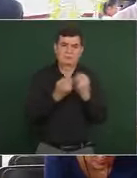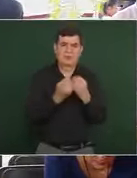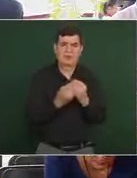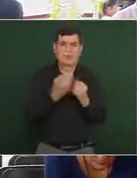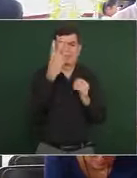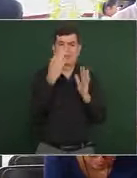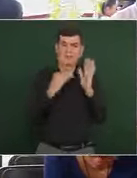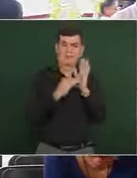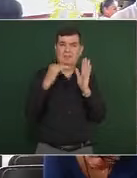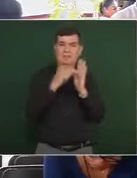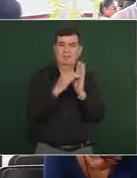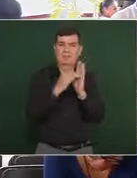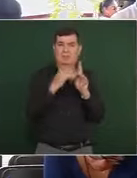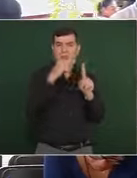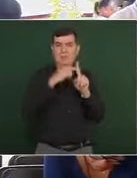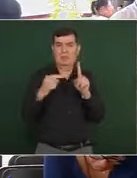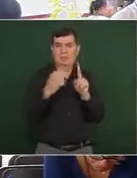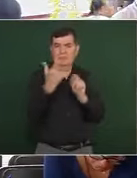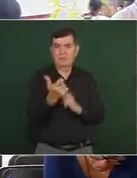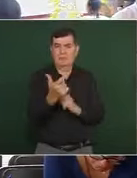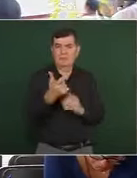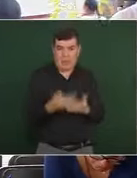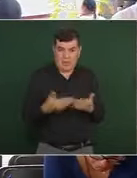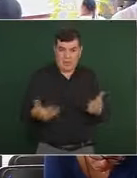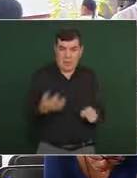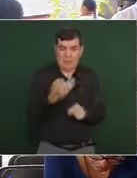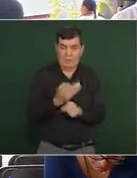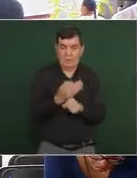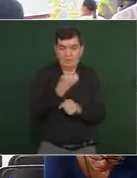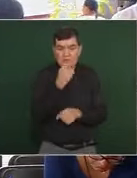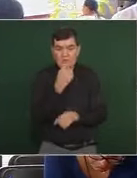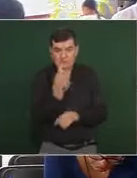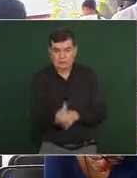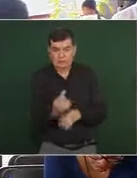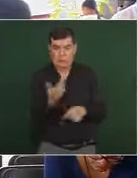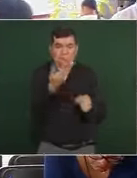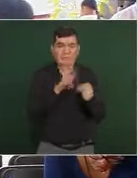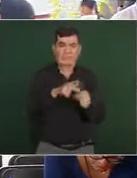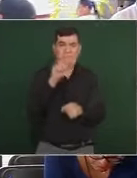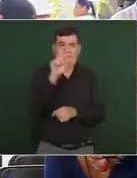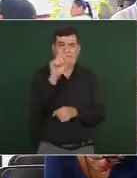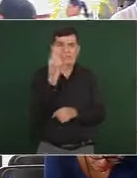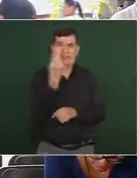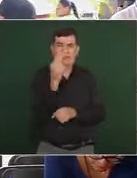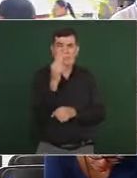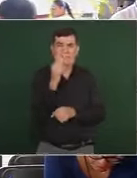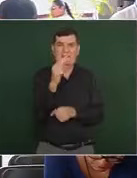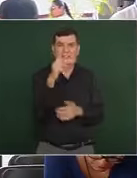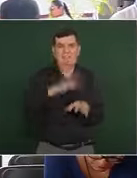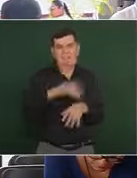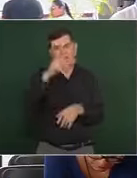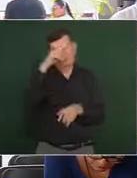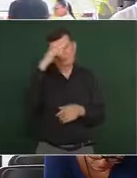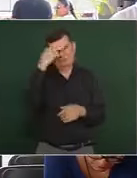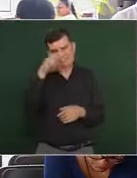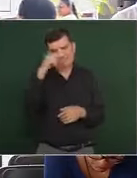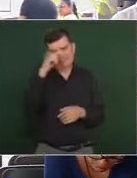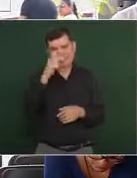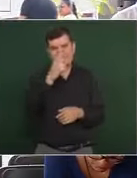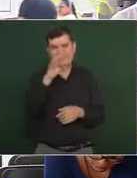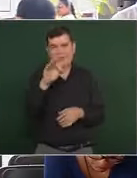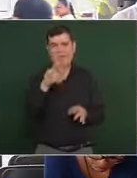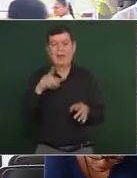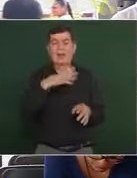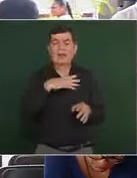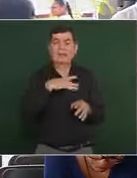de 3,5 millones de pesos. Actualmente, el menor es tratado en el Hospital 20 de Noviembre de la CDMX, donde afortunadamente